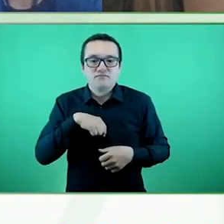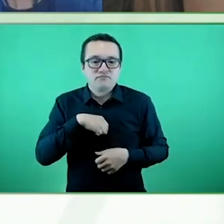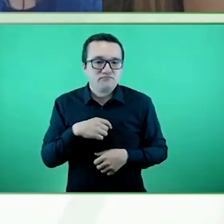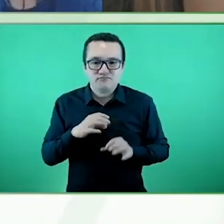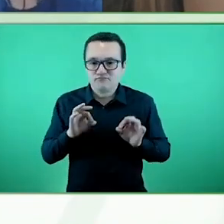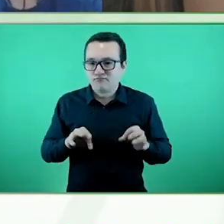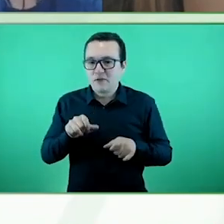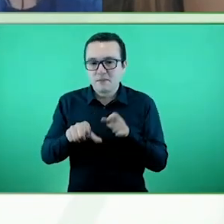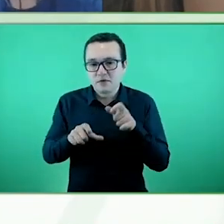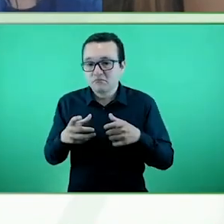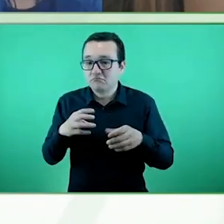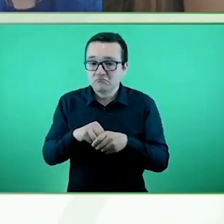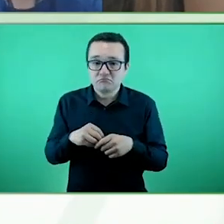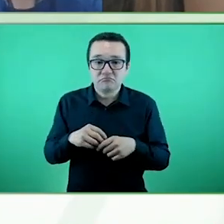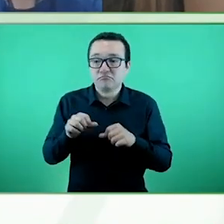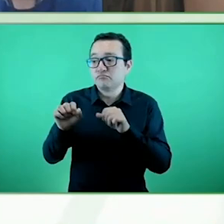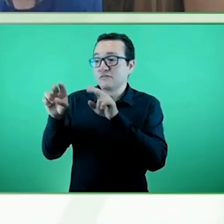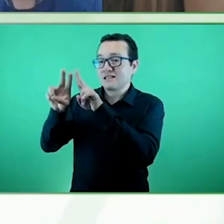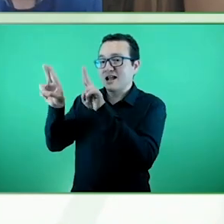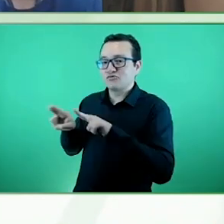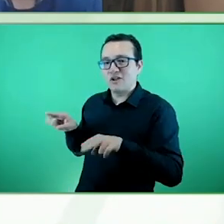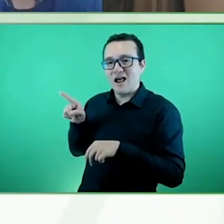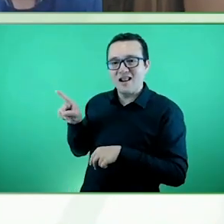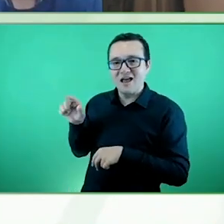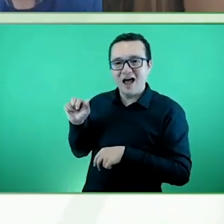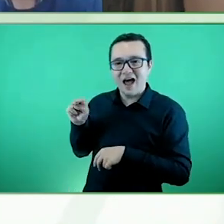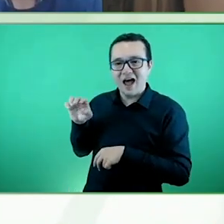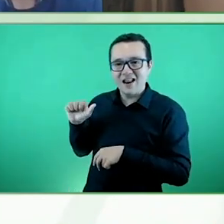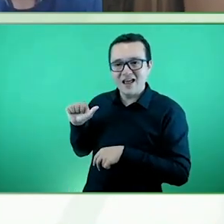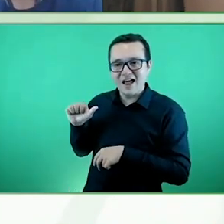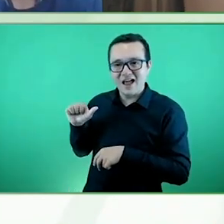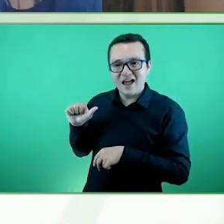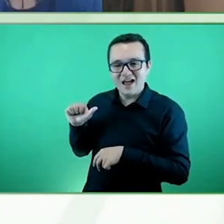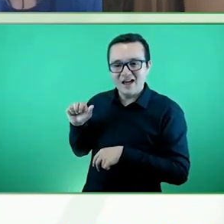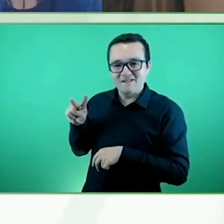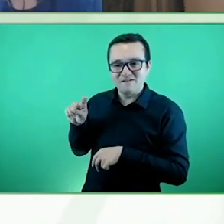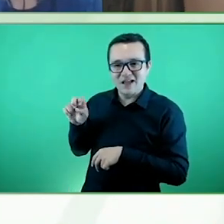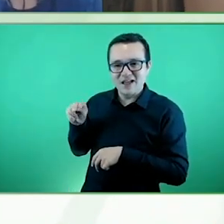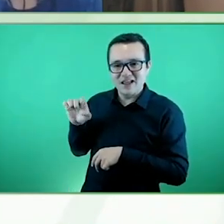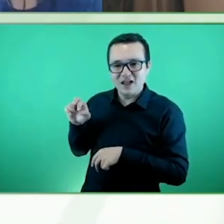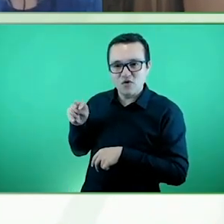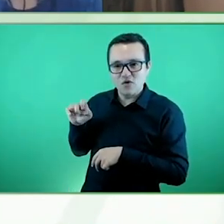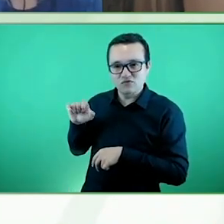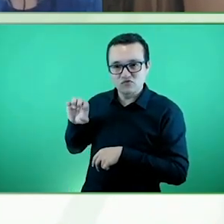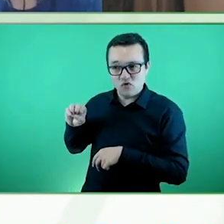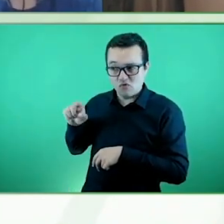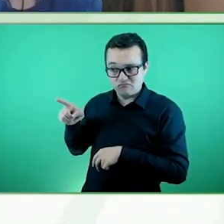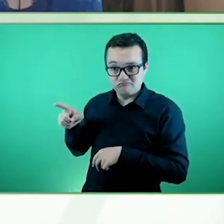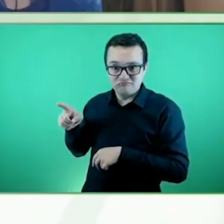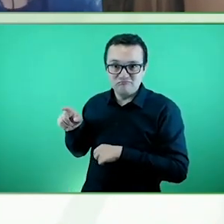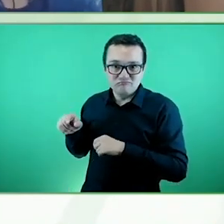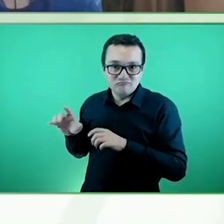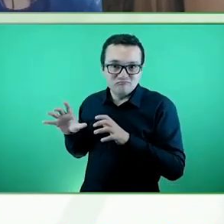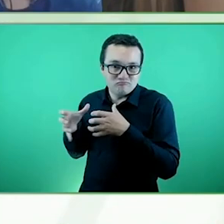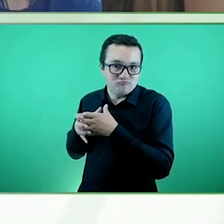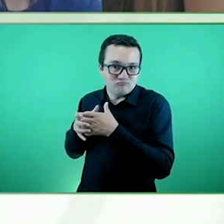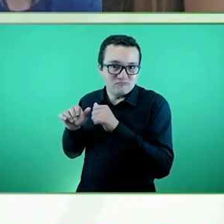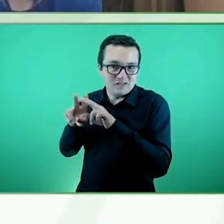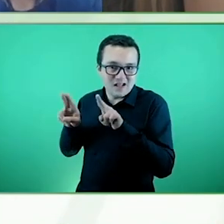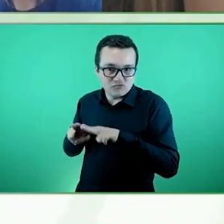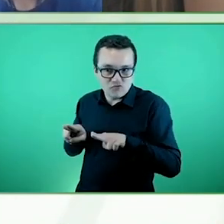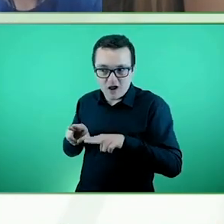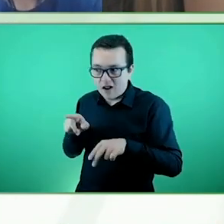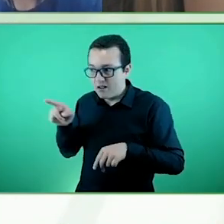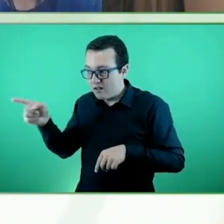como en el caso de Ana Veneroso, que nos acompaña en este momento. Estamos todos